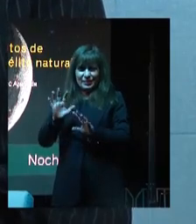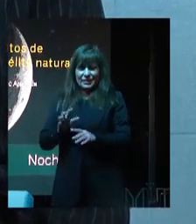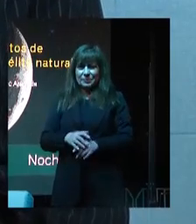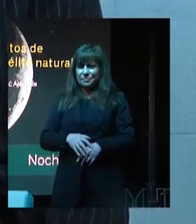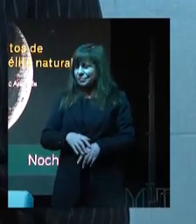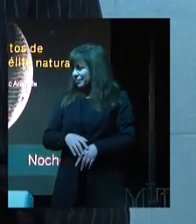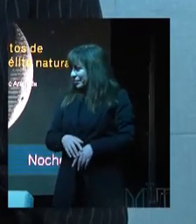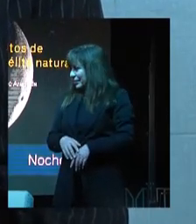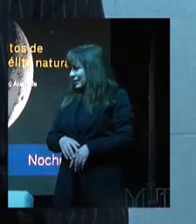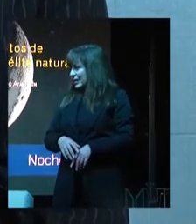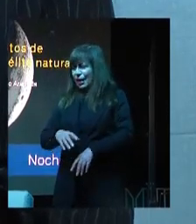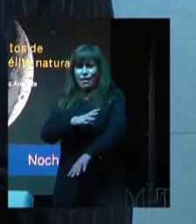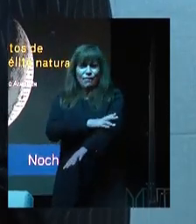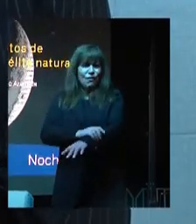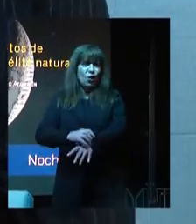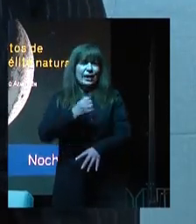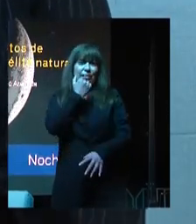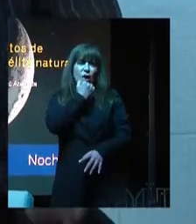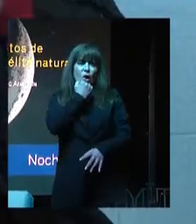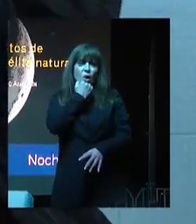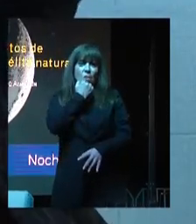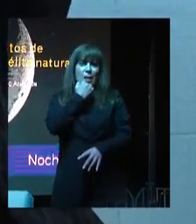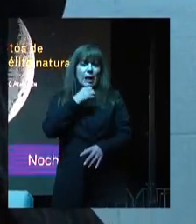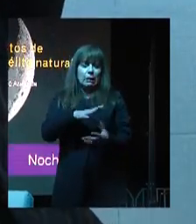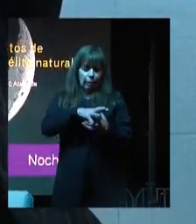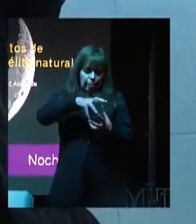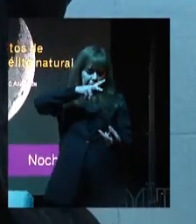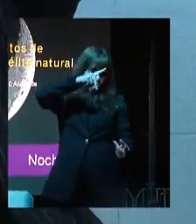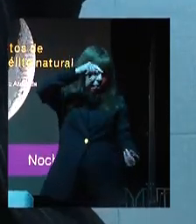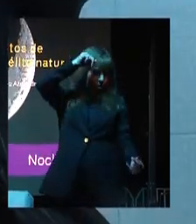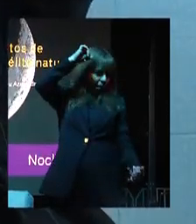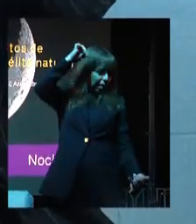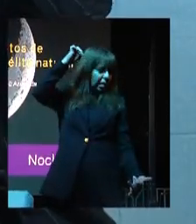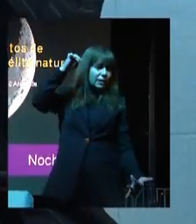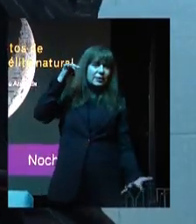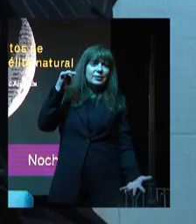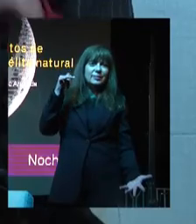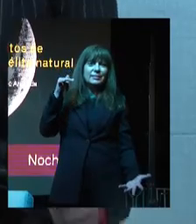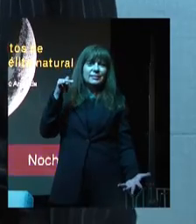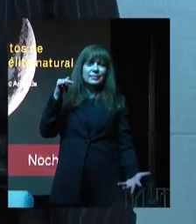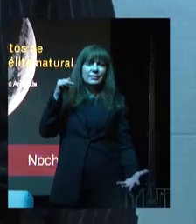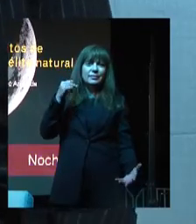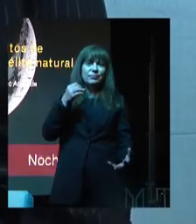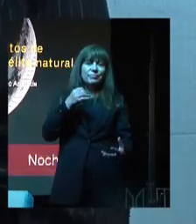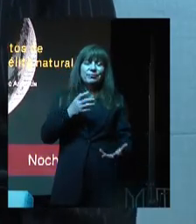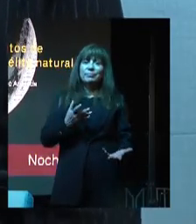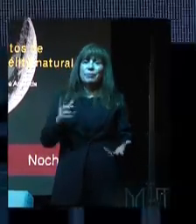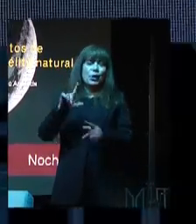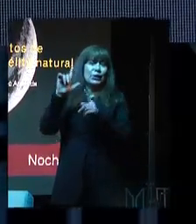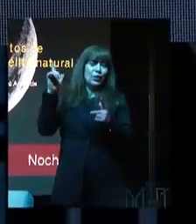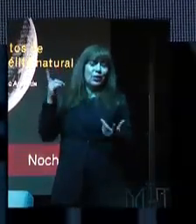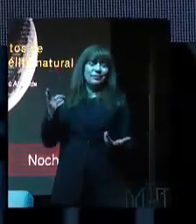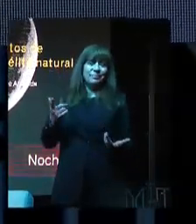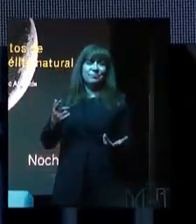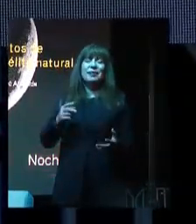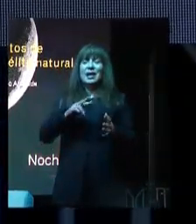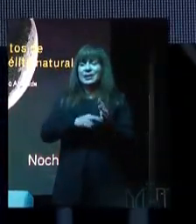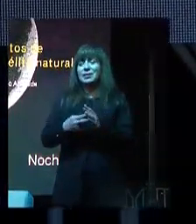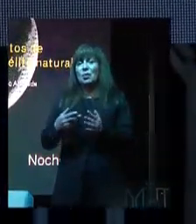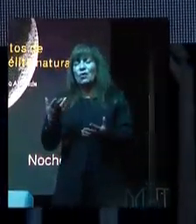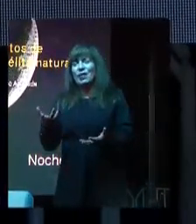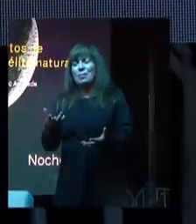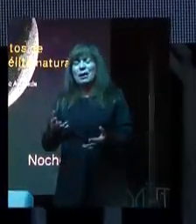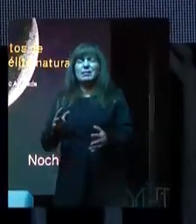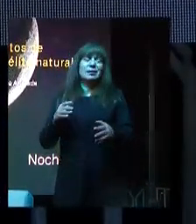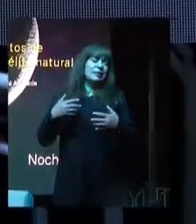de goma, güey, la sacaría como chicle, güey, ¿no? Entonces, pero ese es un problema. Que uno dice, bueno, ya